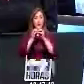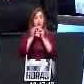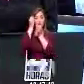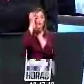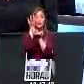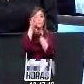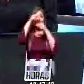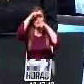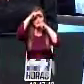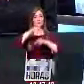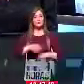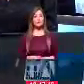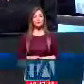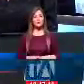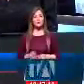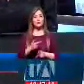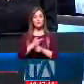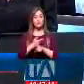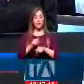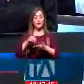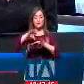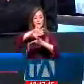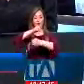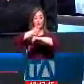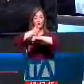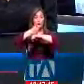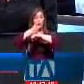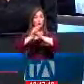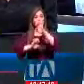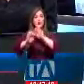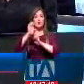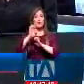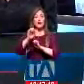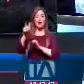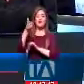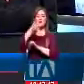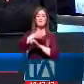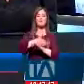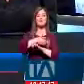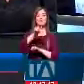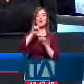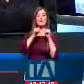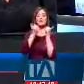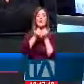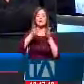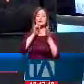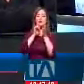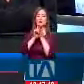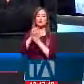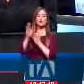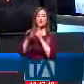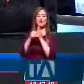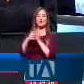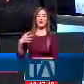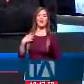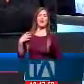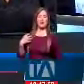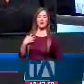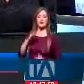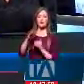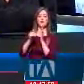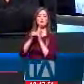Regreso con más noticias. El Consejo de la Administración Legislativa calificó la queja presentada en contra de la legisladora de Pachacútic, Rosa Cerda,